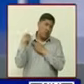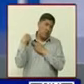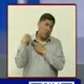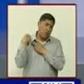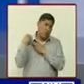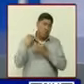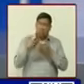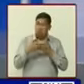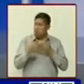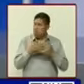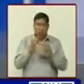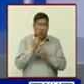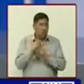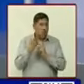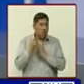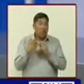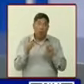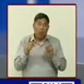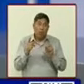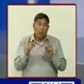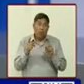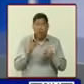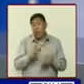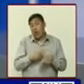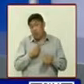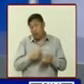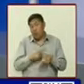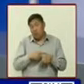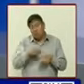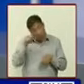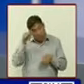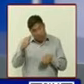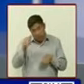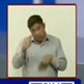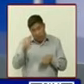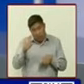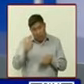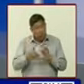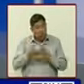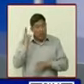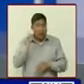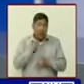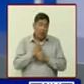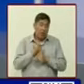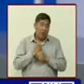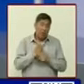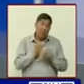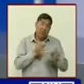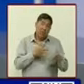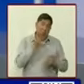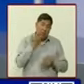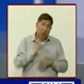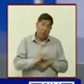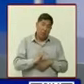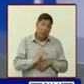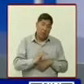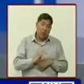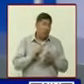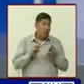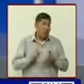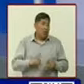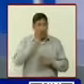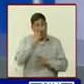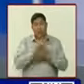responsabilidad más allá de la situación. Pero bueno, a veces también ellos indican que tienen que salir a trabajar, dejan a los pequeños con gente